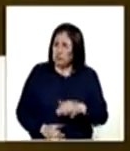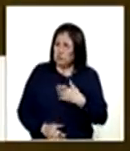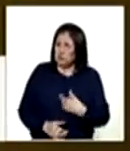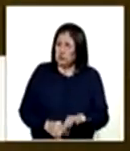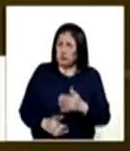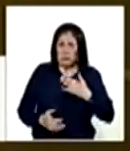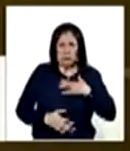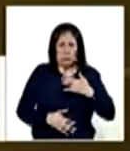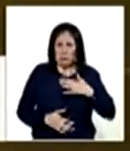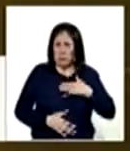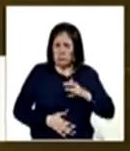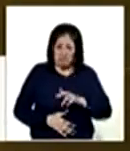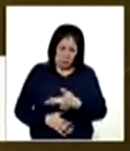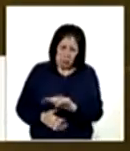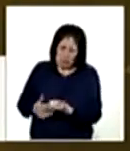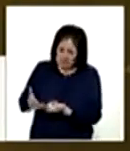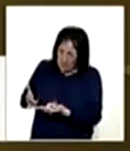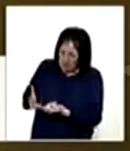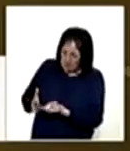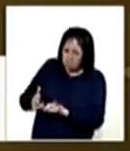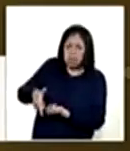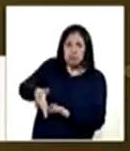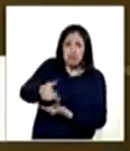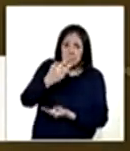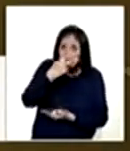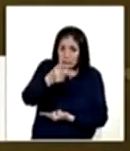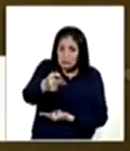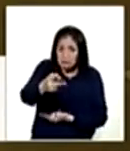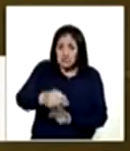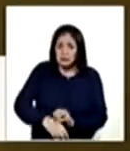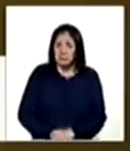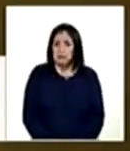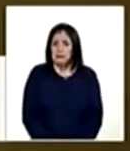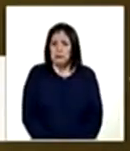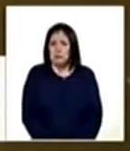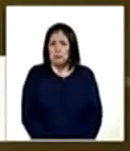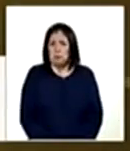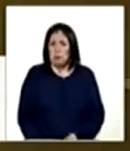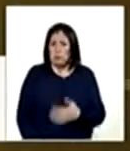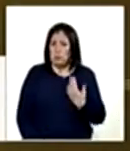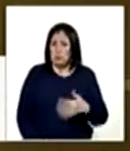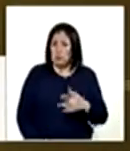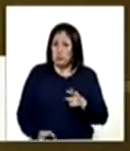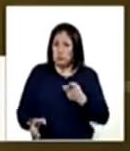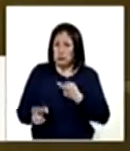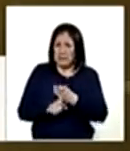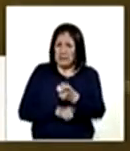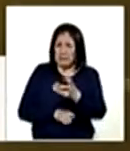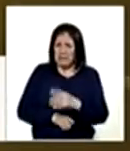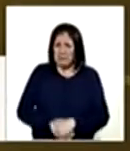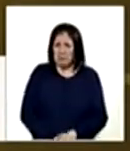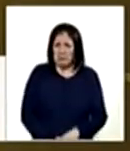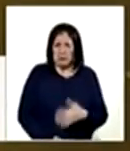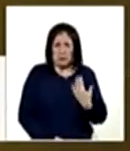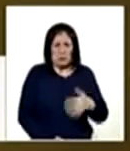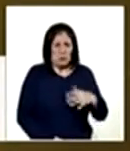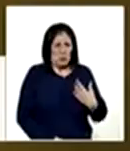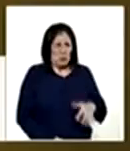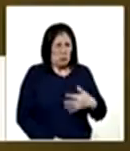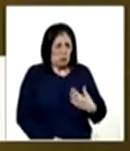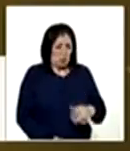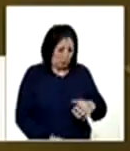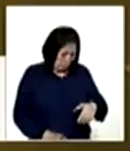este motociclista. Ahí está nuevamente, mira su caída. Obviamente está herido, quizá como le ha caído una bala en la pierna, de repente